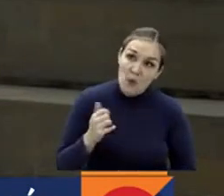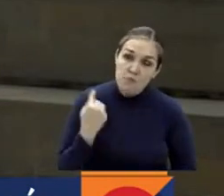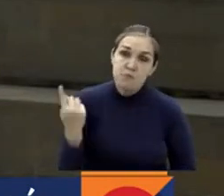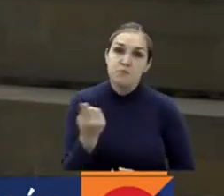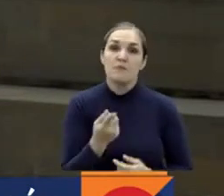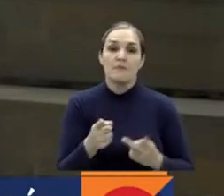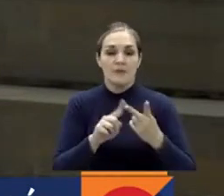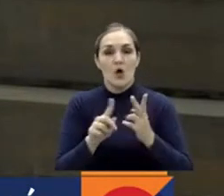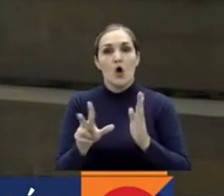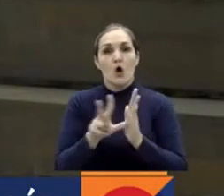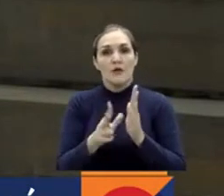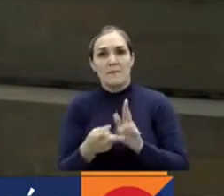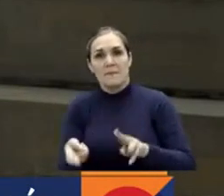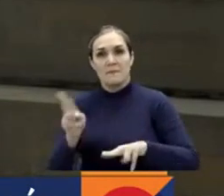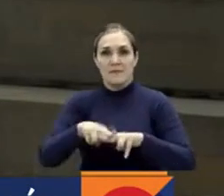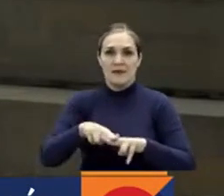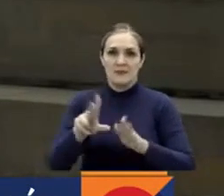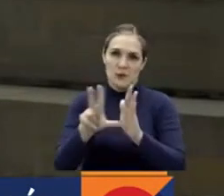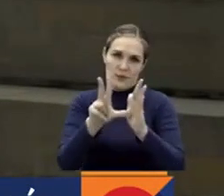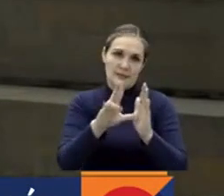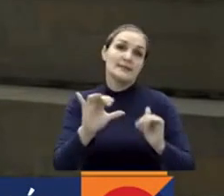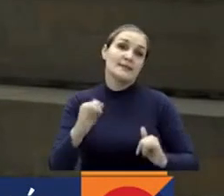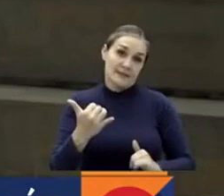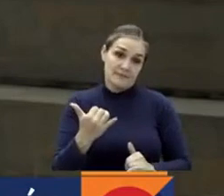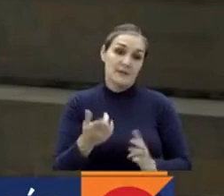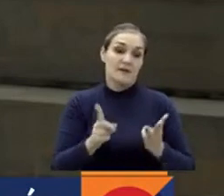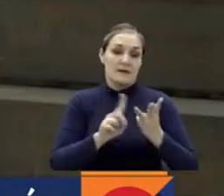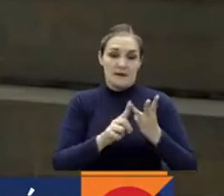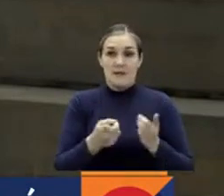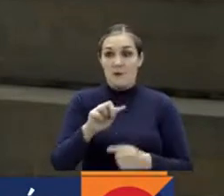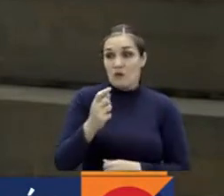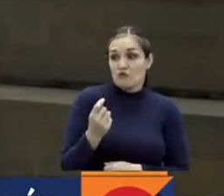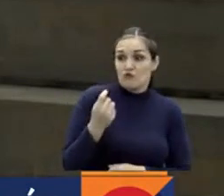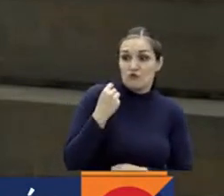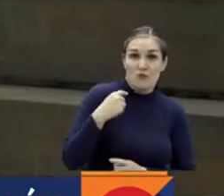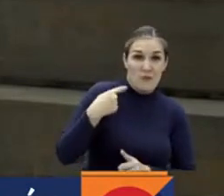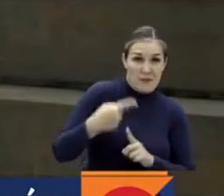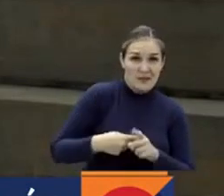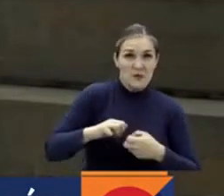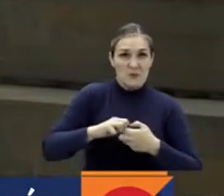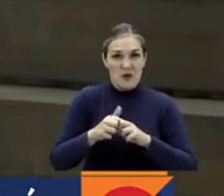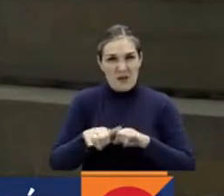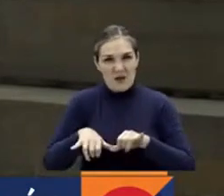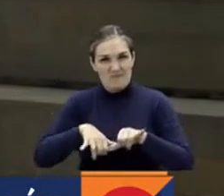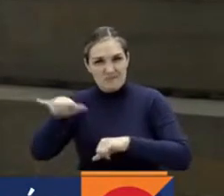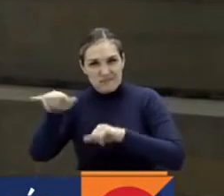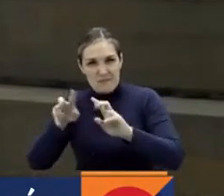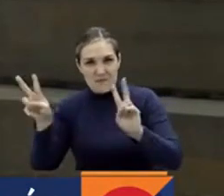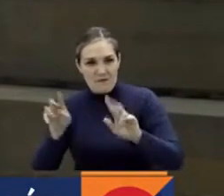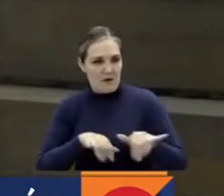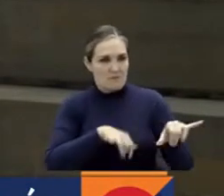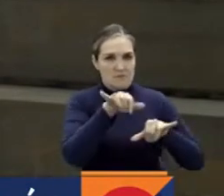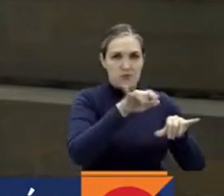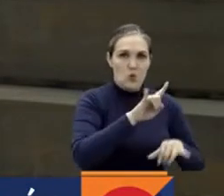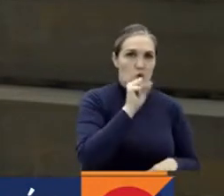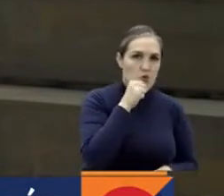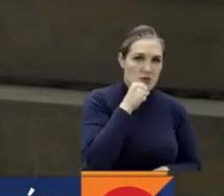el alojamiento de cada uno de los hoteles, y también la crisis que en el último mes ha enfrentado las dos compañías Viva y Ultra